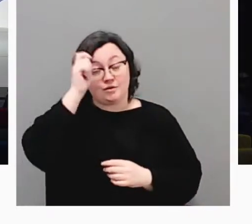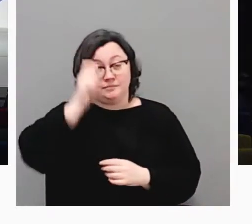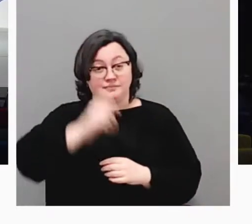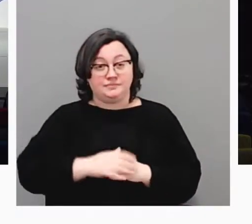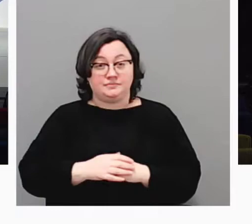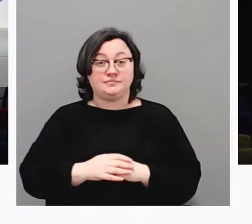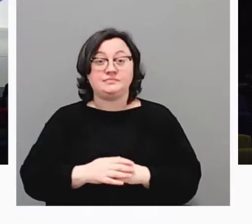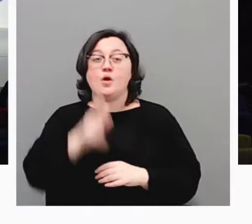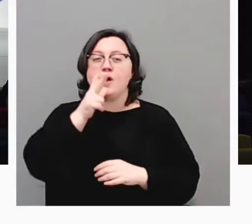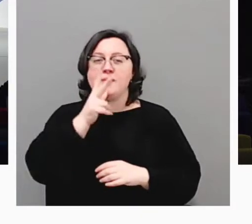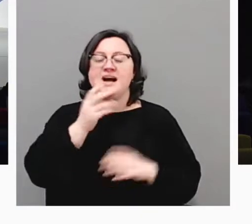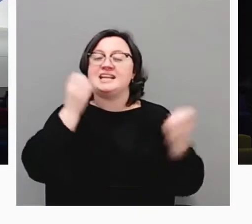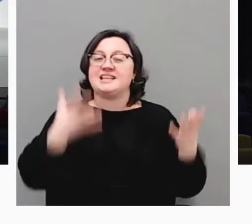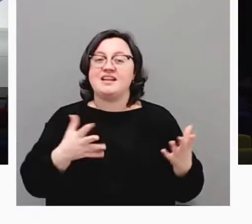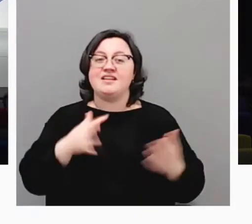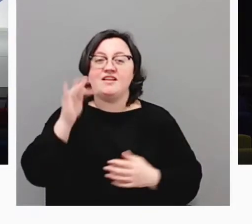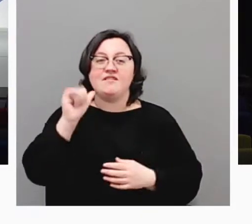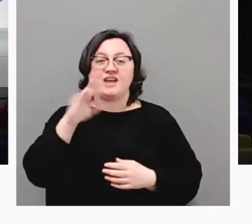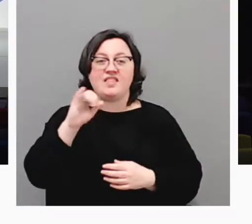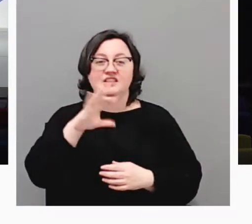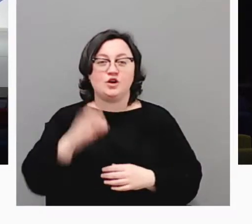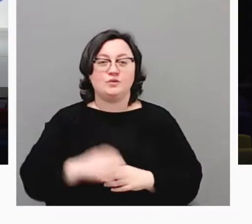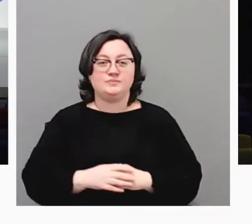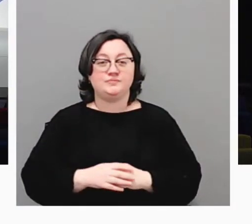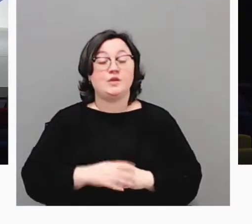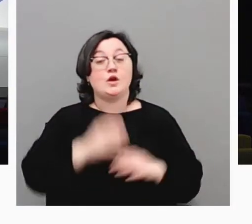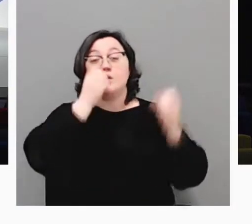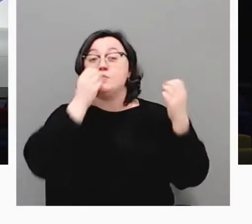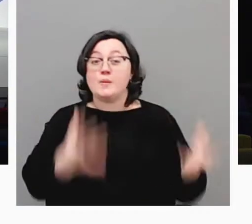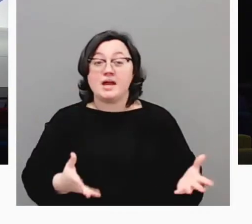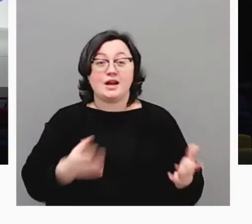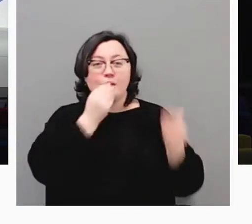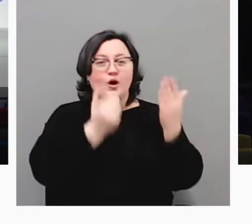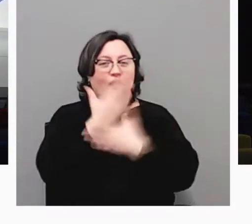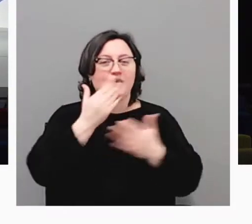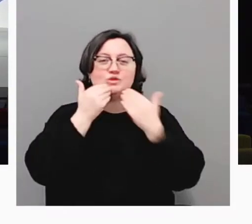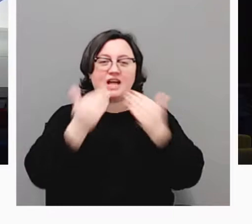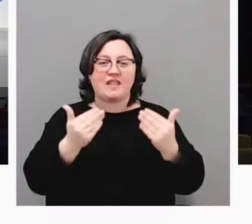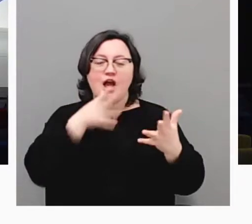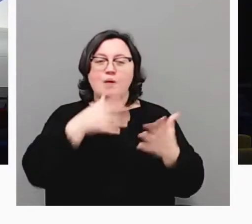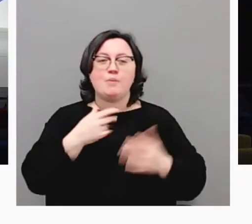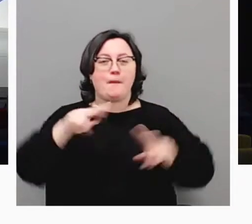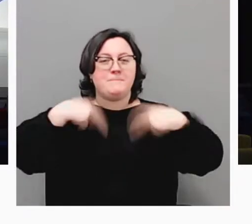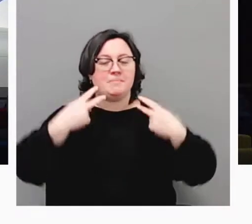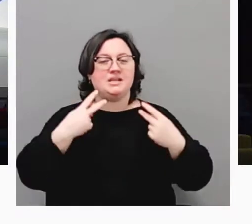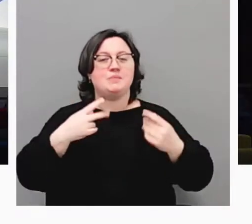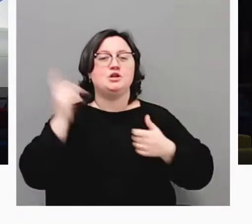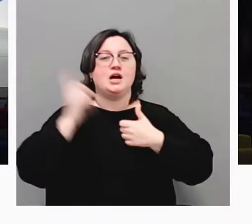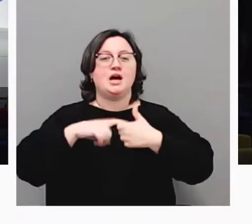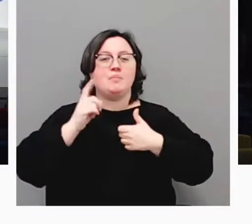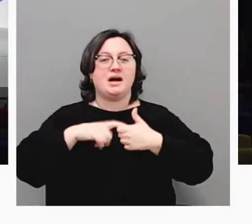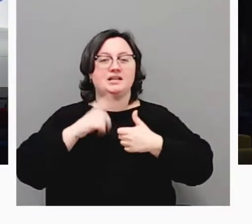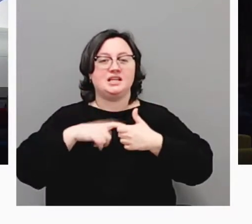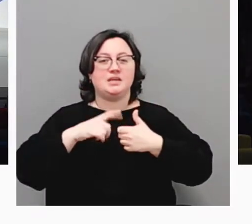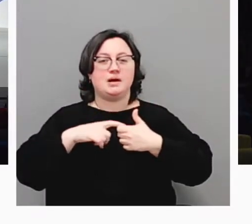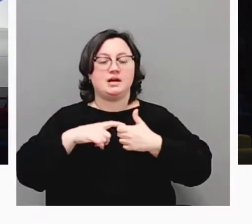desde Huelva. ¿Qué tal, Francisco? Muy bien. Buenos días y muchas gracias por permitirnos Creo que participar no sé también si desde nos escuchas, Jupía. pero